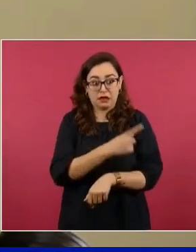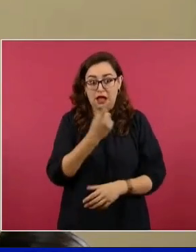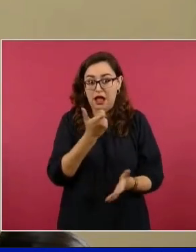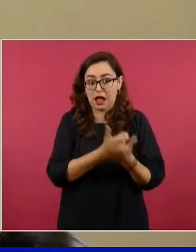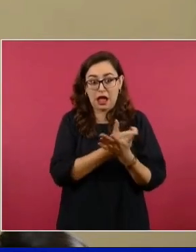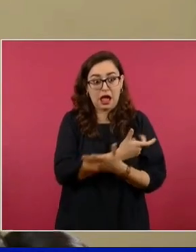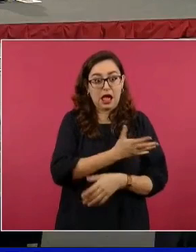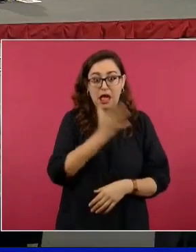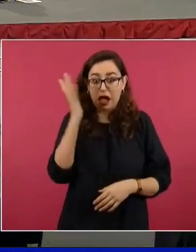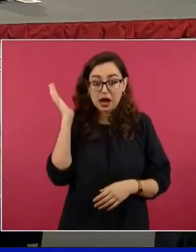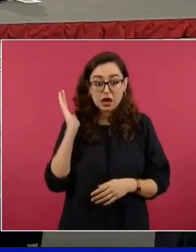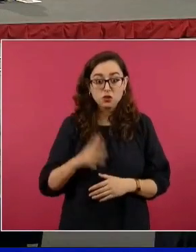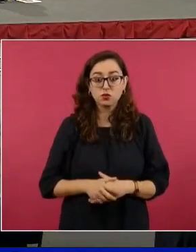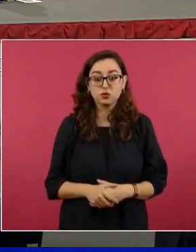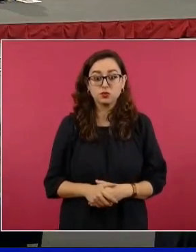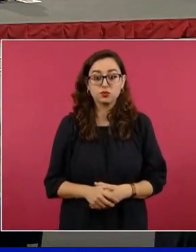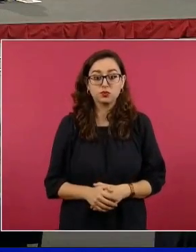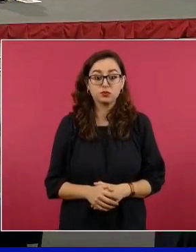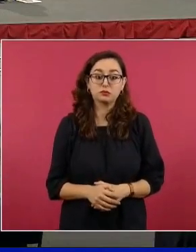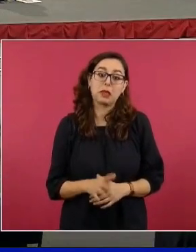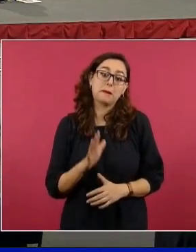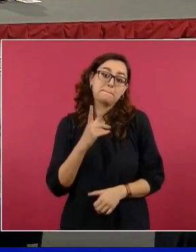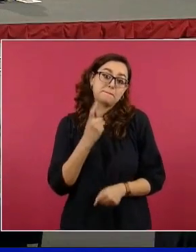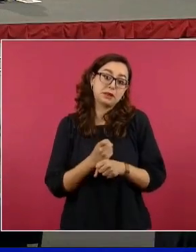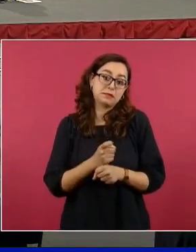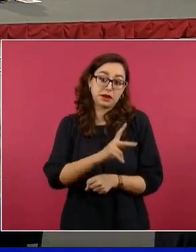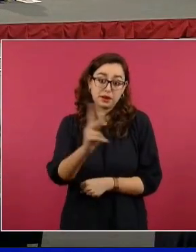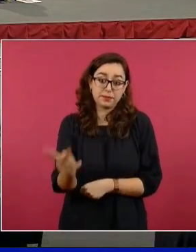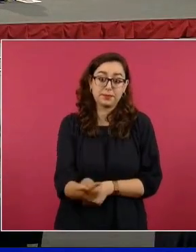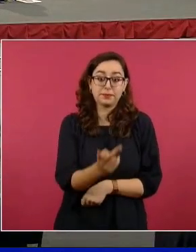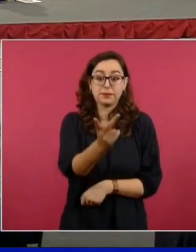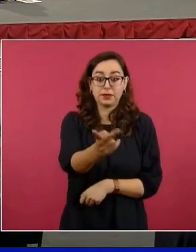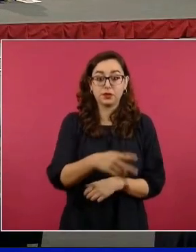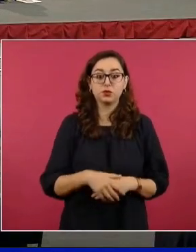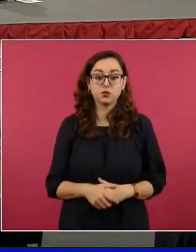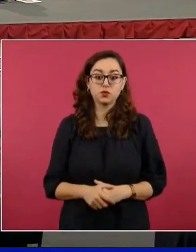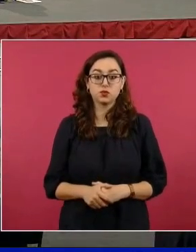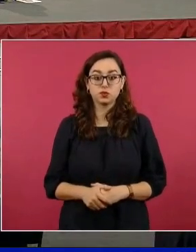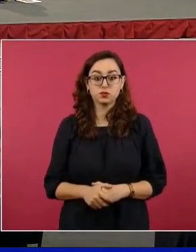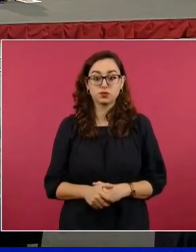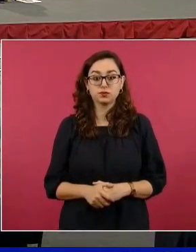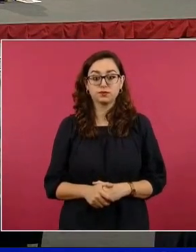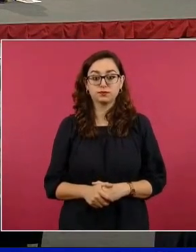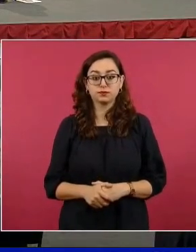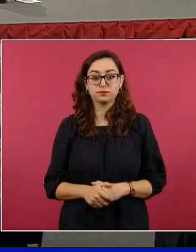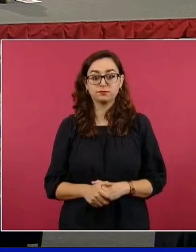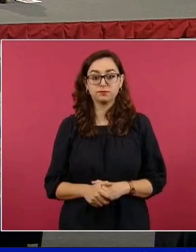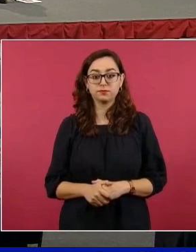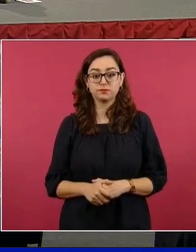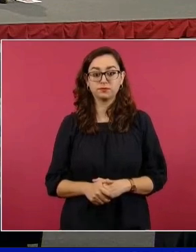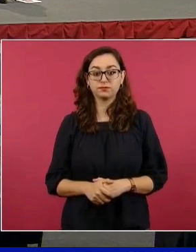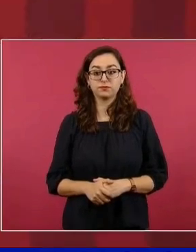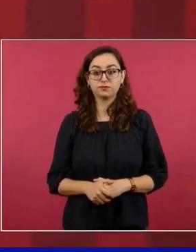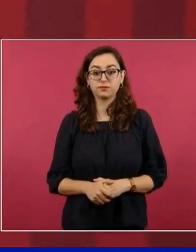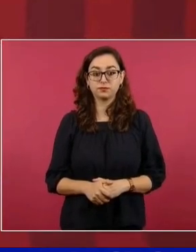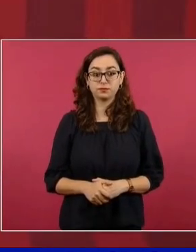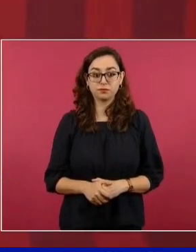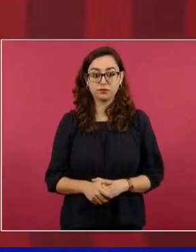de un país. Esa sería mi primera pregunta. Pues eso se trató ayer precisamente.